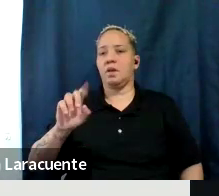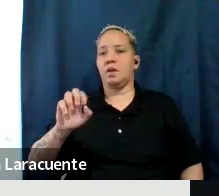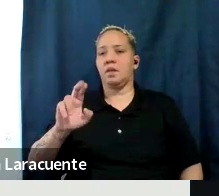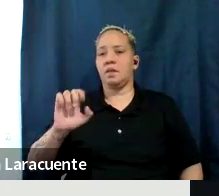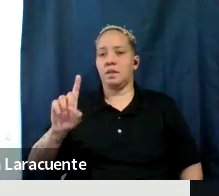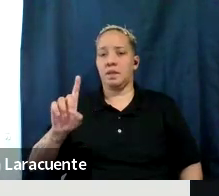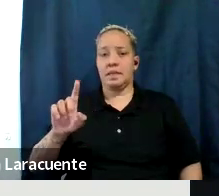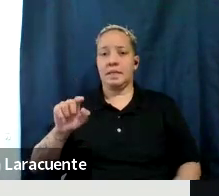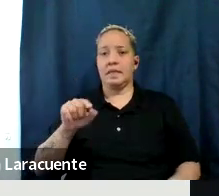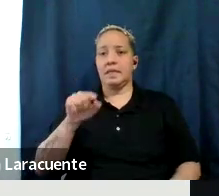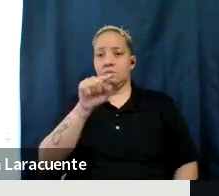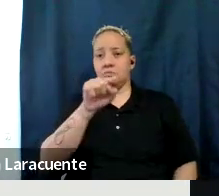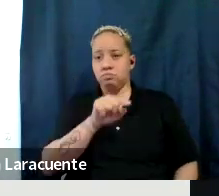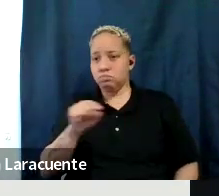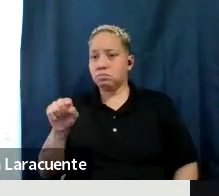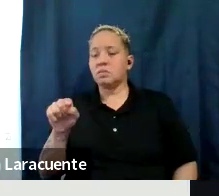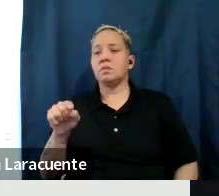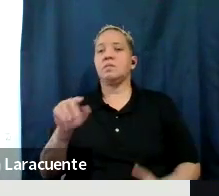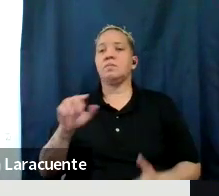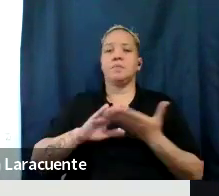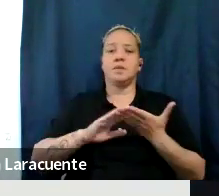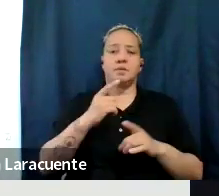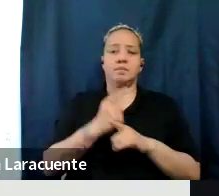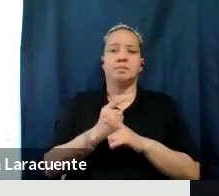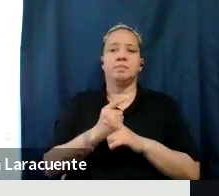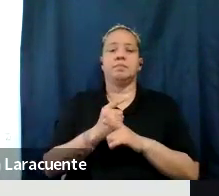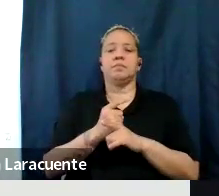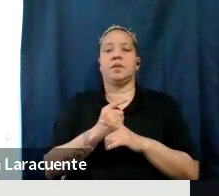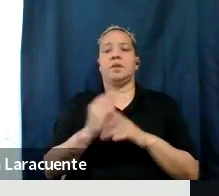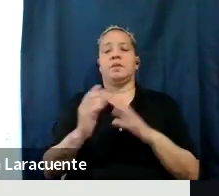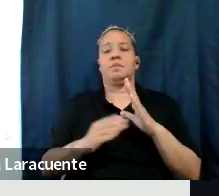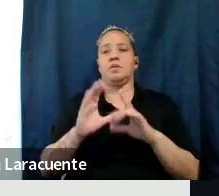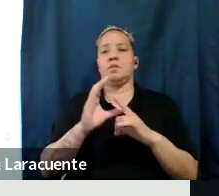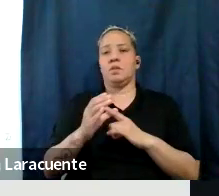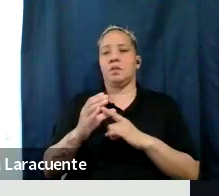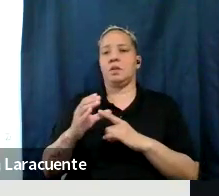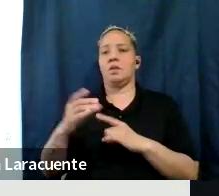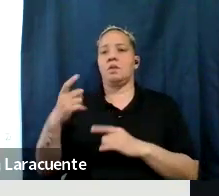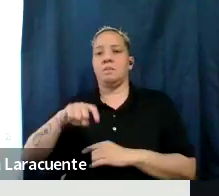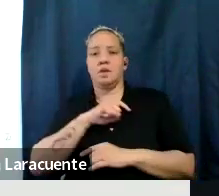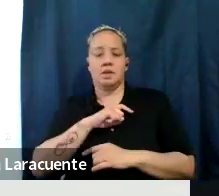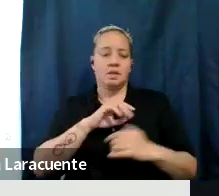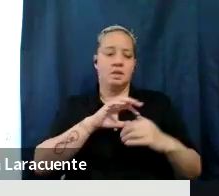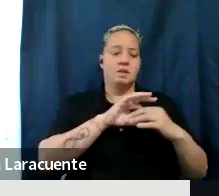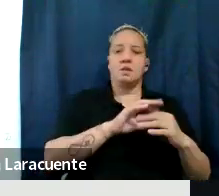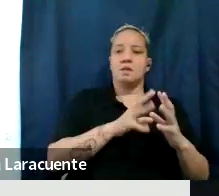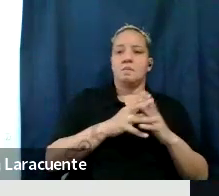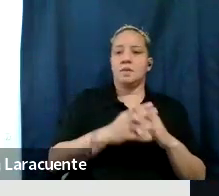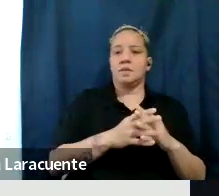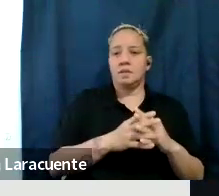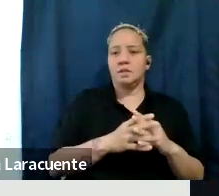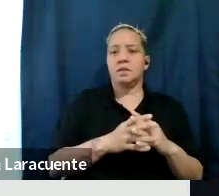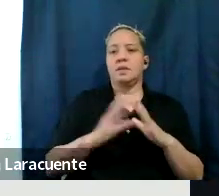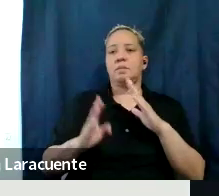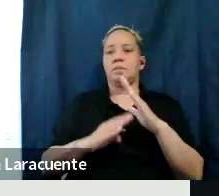triángulo operó de manera efectiva en el trasvase cultural entre España y América, y en concreto en el trasvase cultural